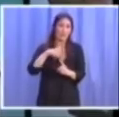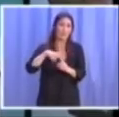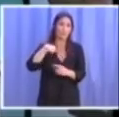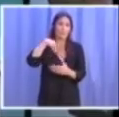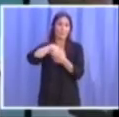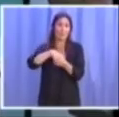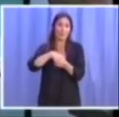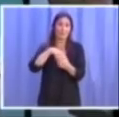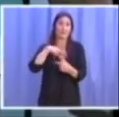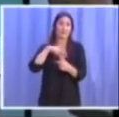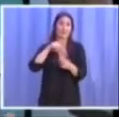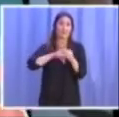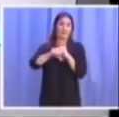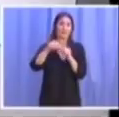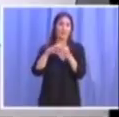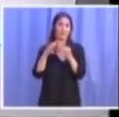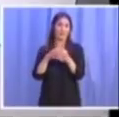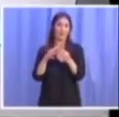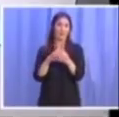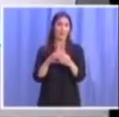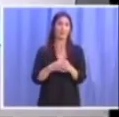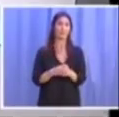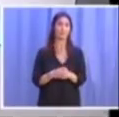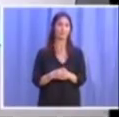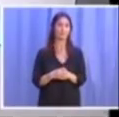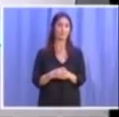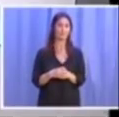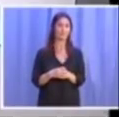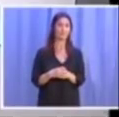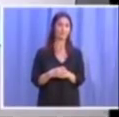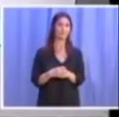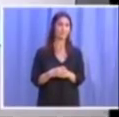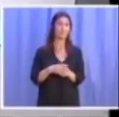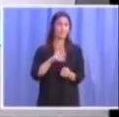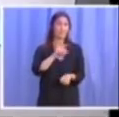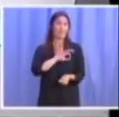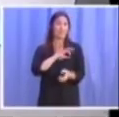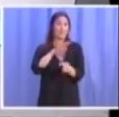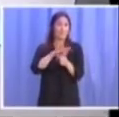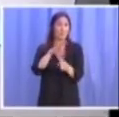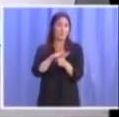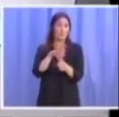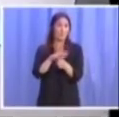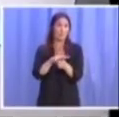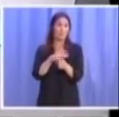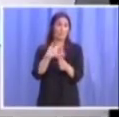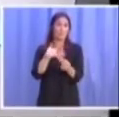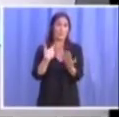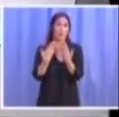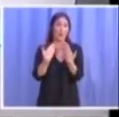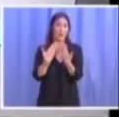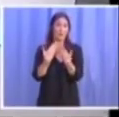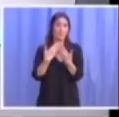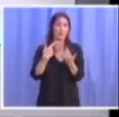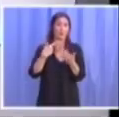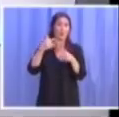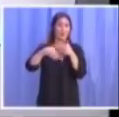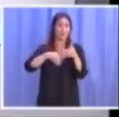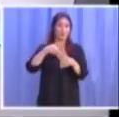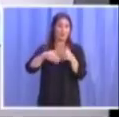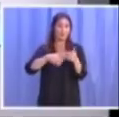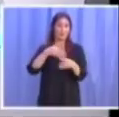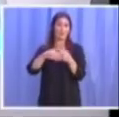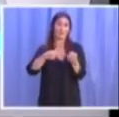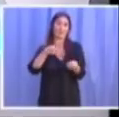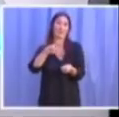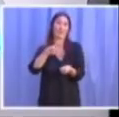o hacer la emisión en otra hora. ¿Te ha faltado hablar con el presidente de la federación y cambiar el plan? Señora Gutiérrez, su turno. Hablamos con la representante electoral. Señor Salvador,